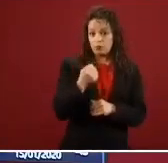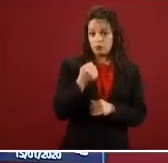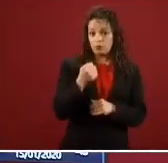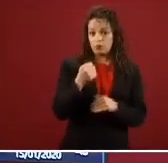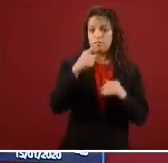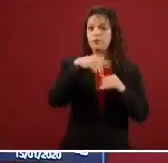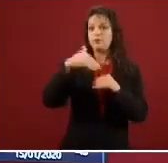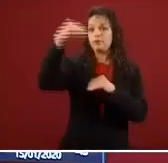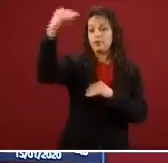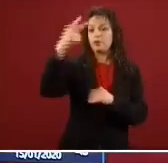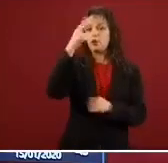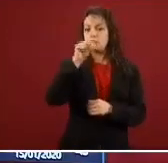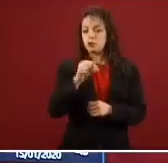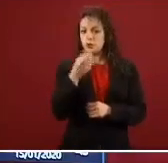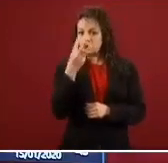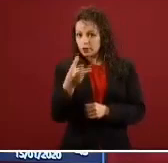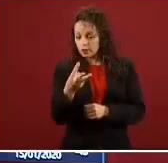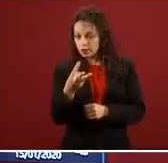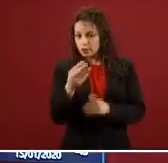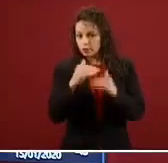2.3,